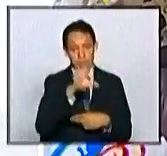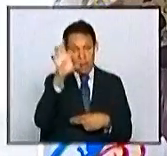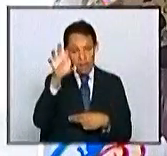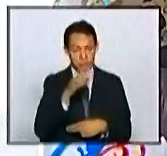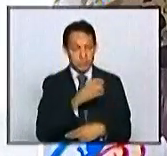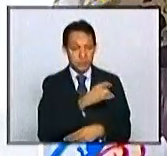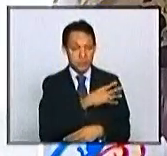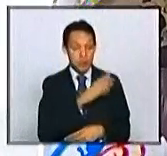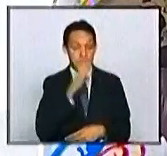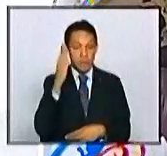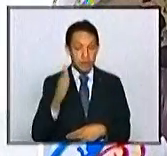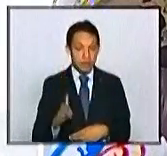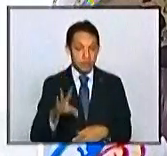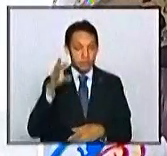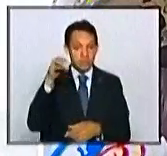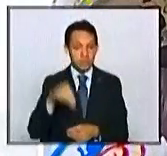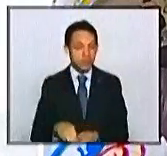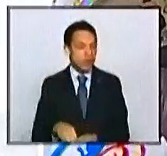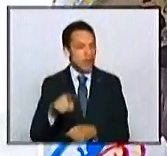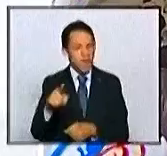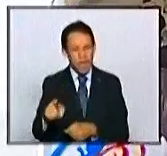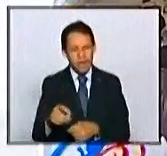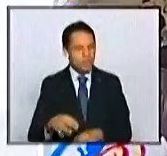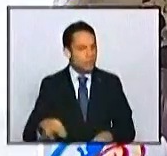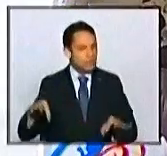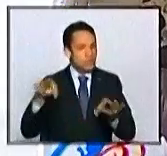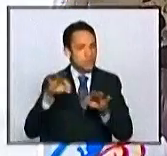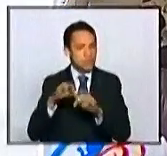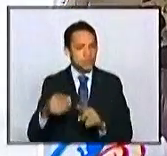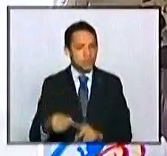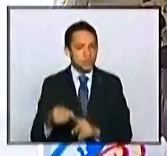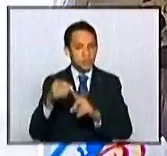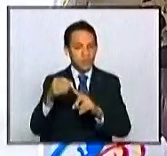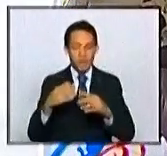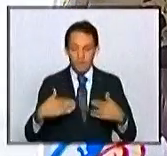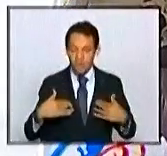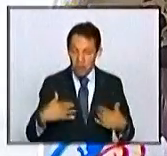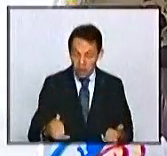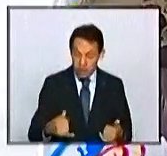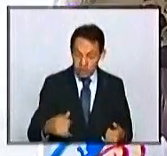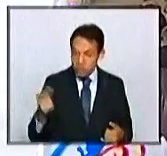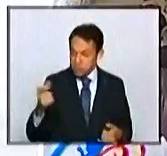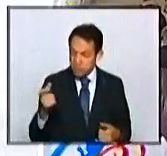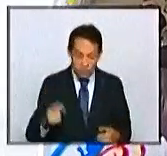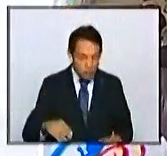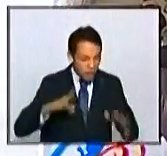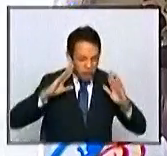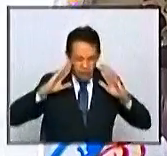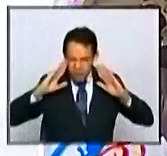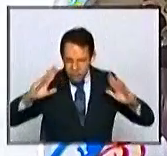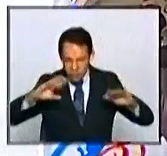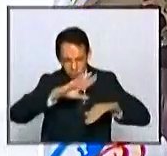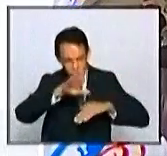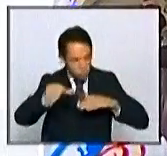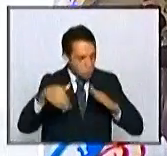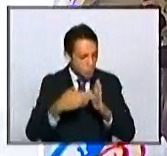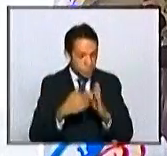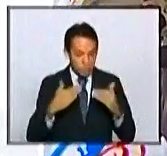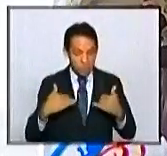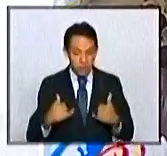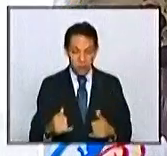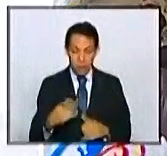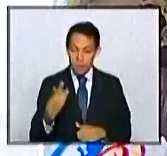básicas insatisfechas están incluyendo el factor de la felicidad, no solamente olvidándose del tema